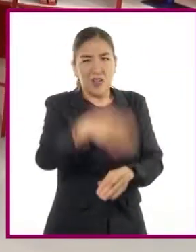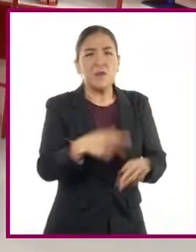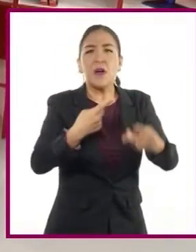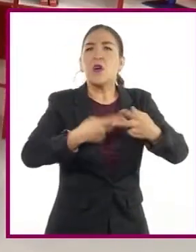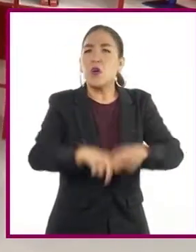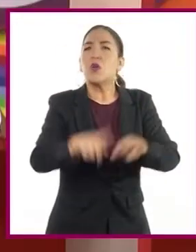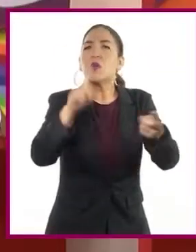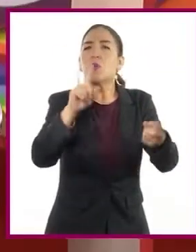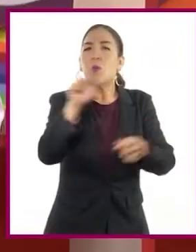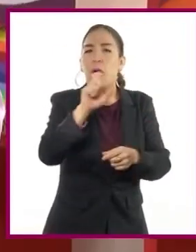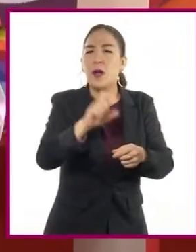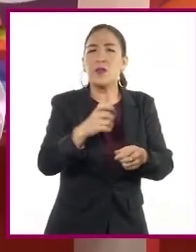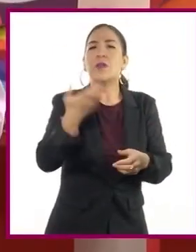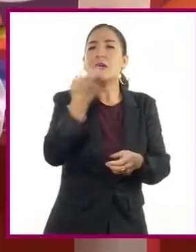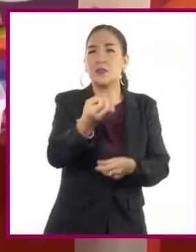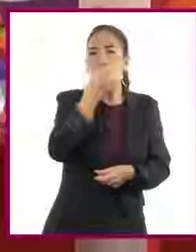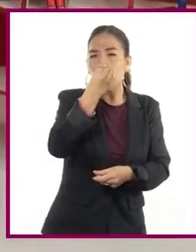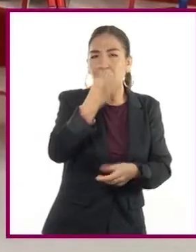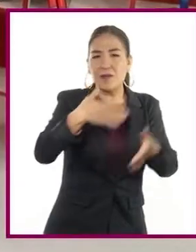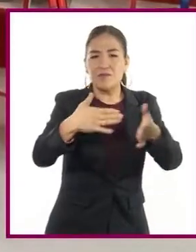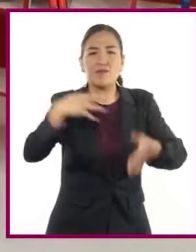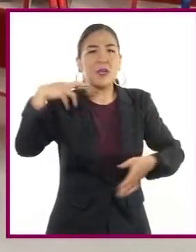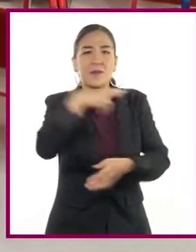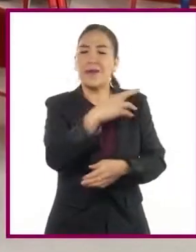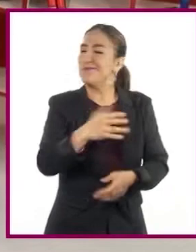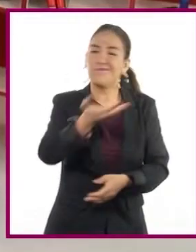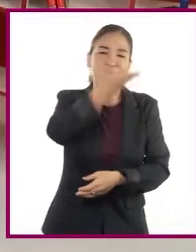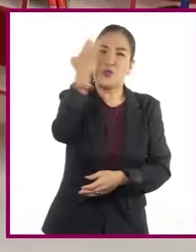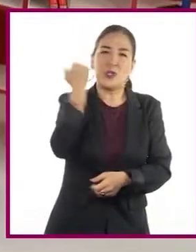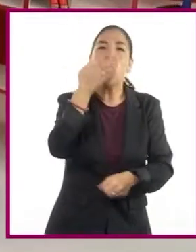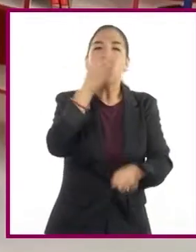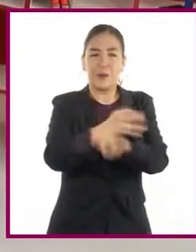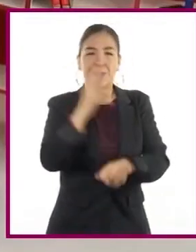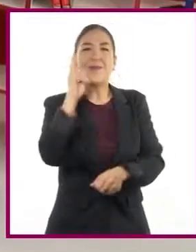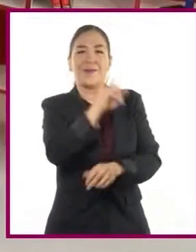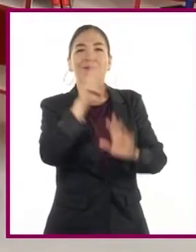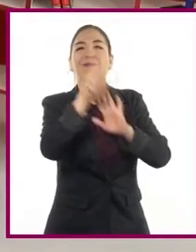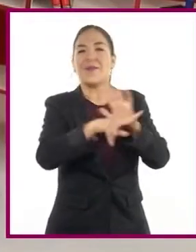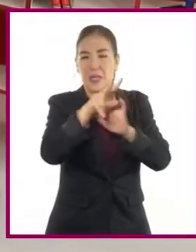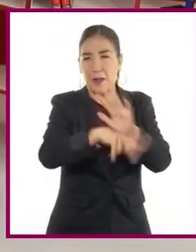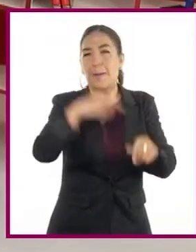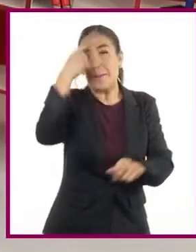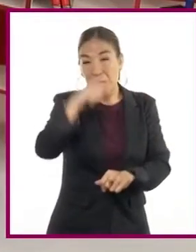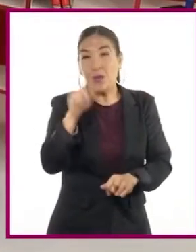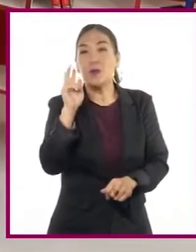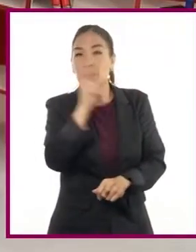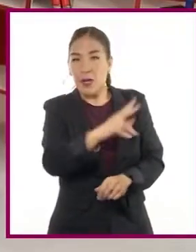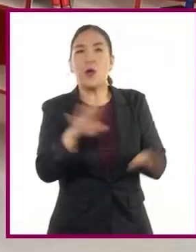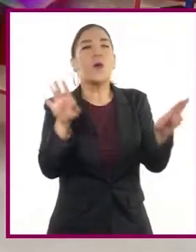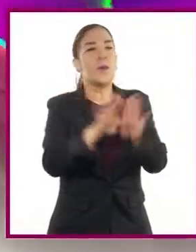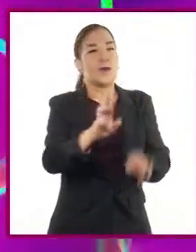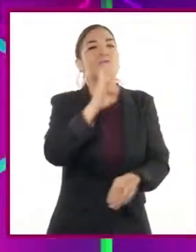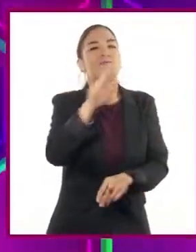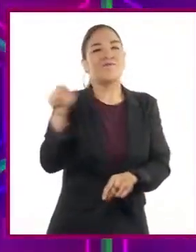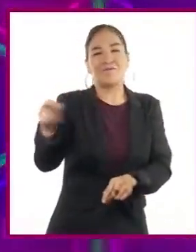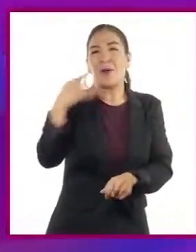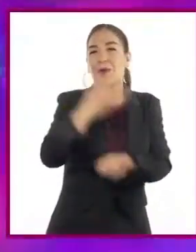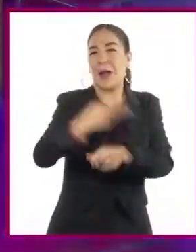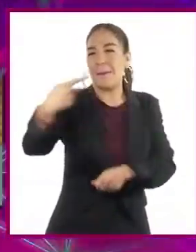No lo sé. Pero te invito a ver el siguiente video, que puede darnos respuesta a tu